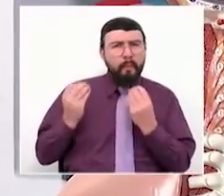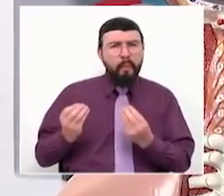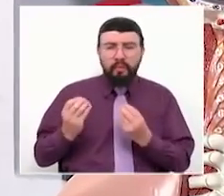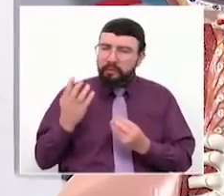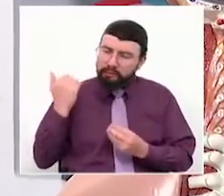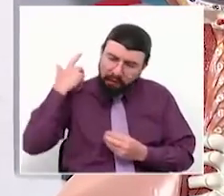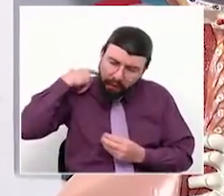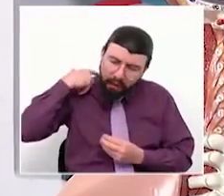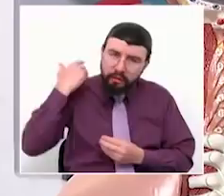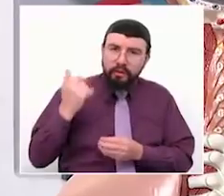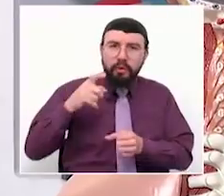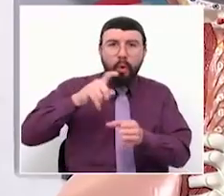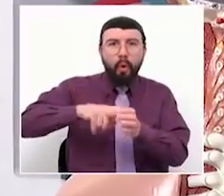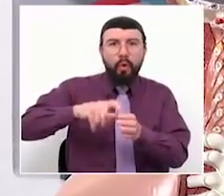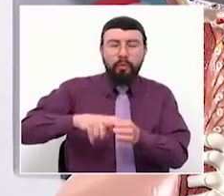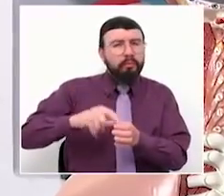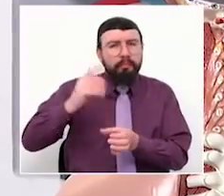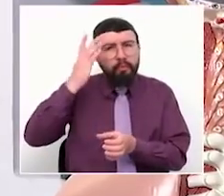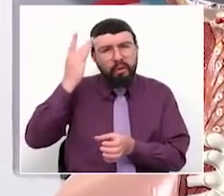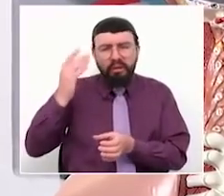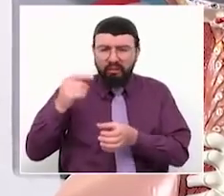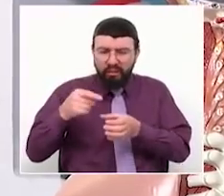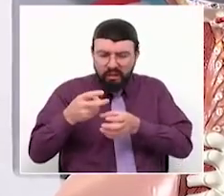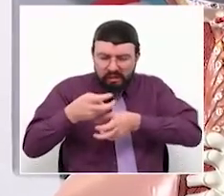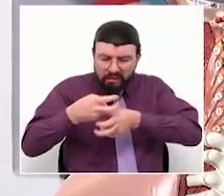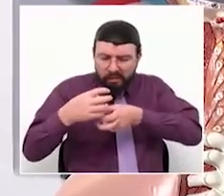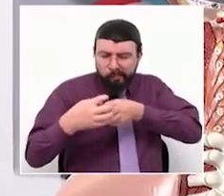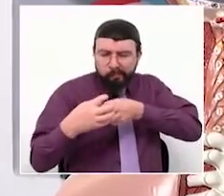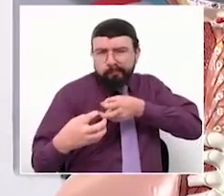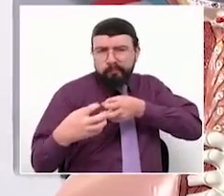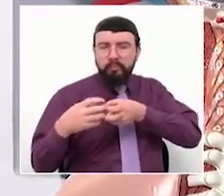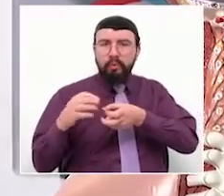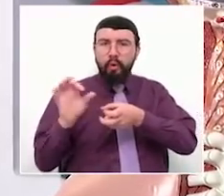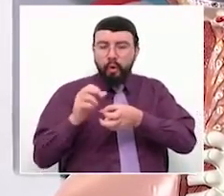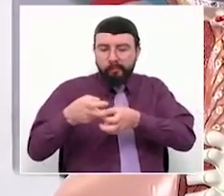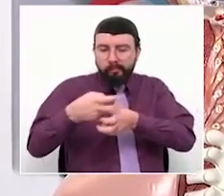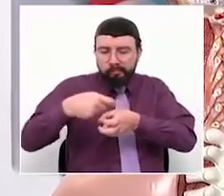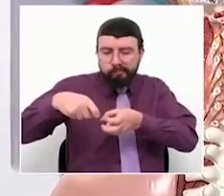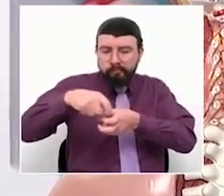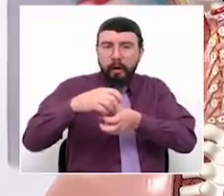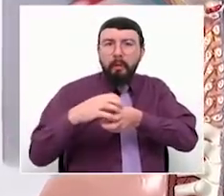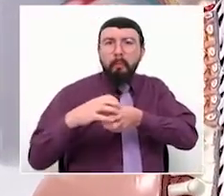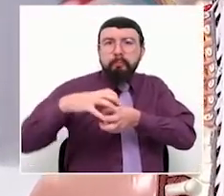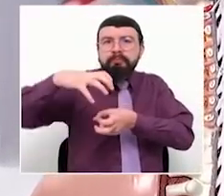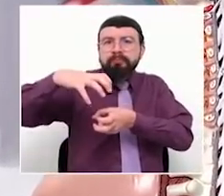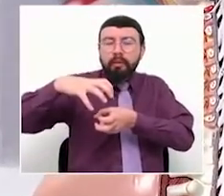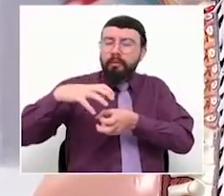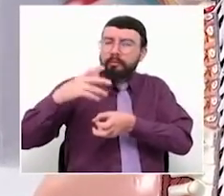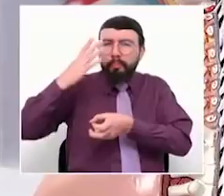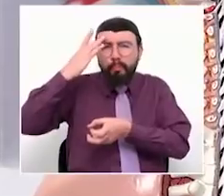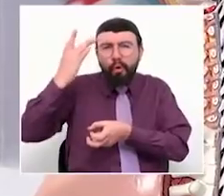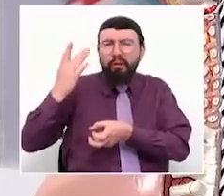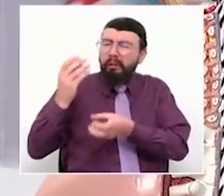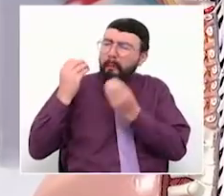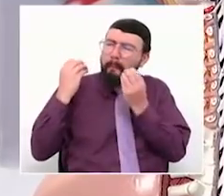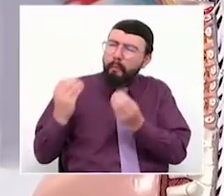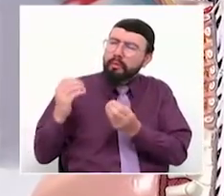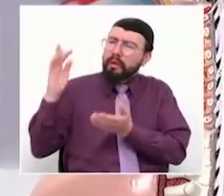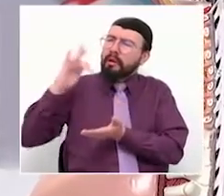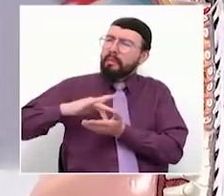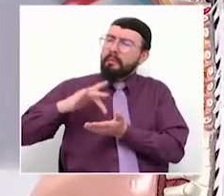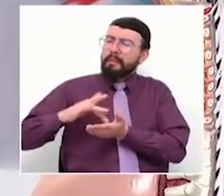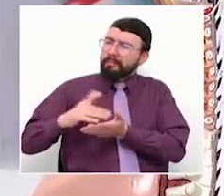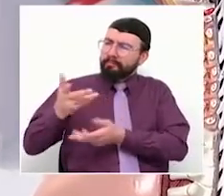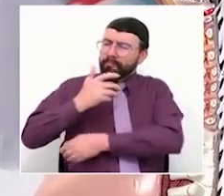tantas patologías de hernias discales, abombamientos del disco, todas esas alteraciones de columna?